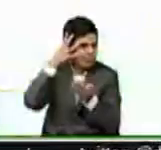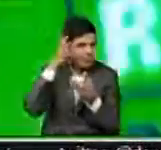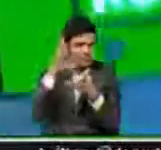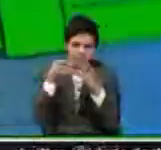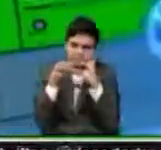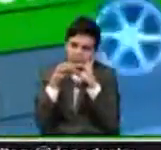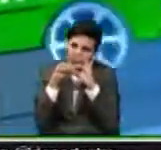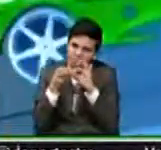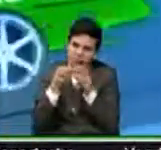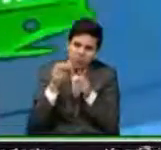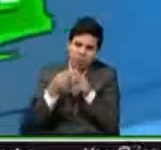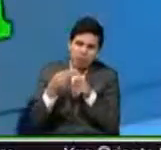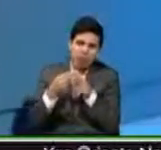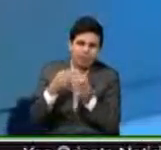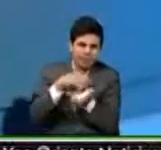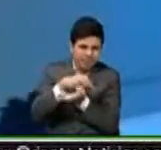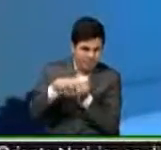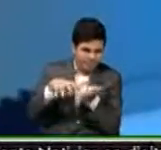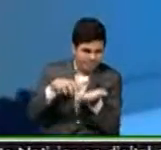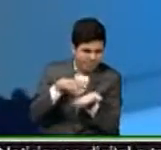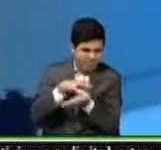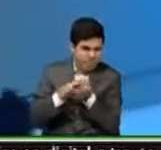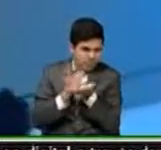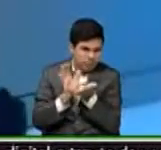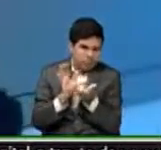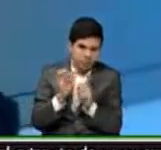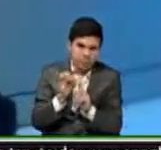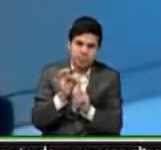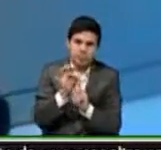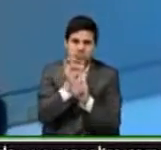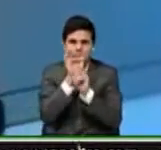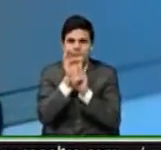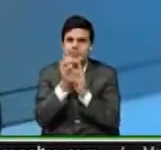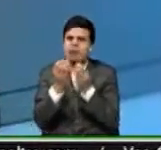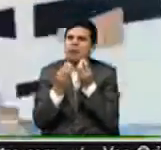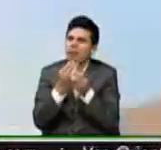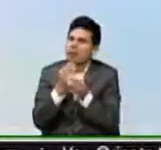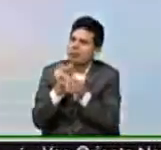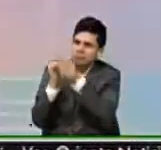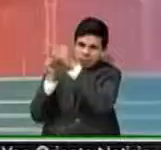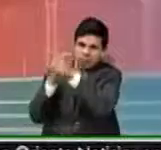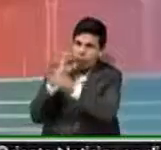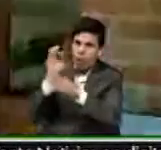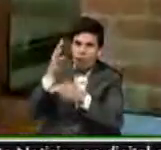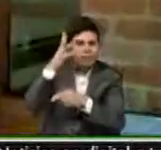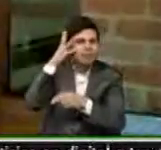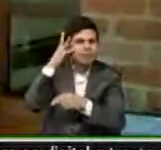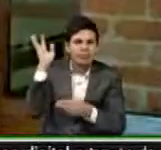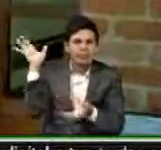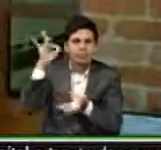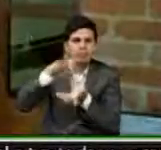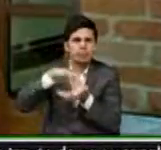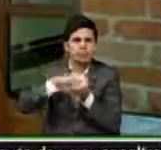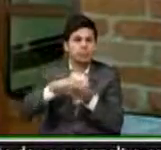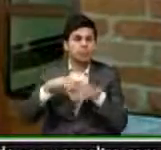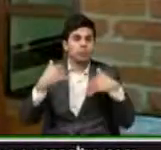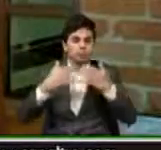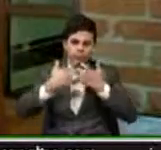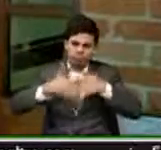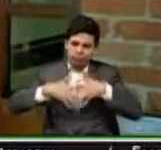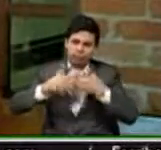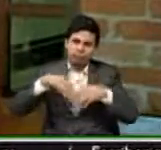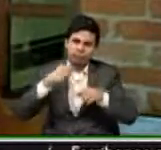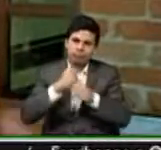que es Santander. Y uno de los aspectos más positivos que finalmente vamos a ver este año es que se va a ver el fruto